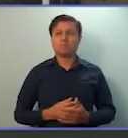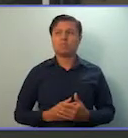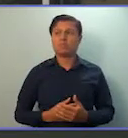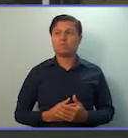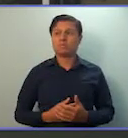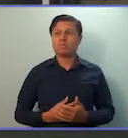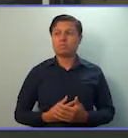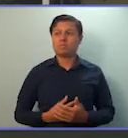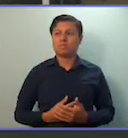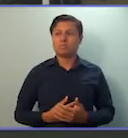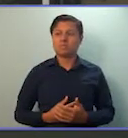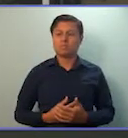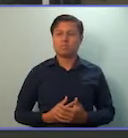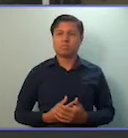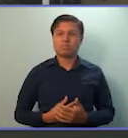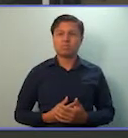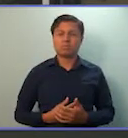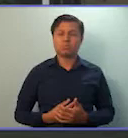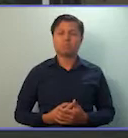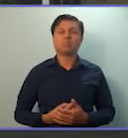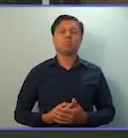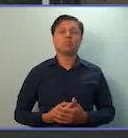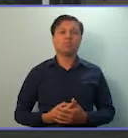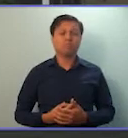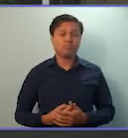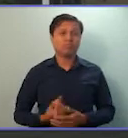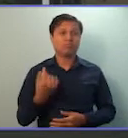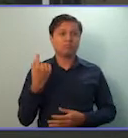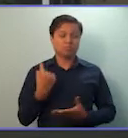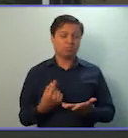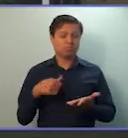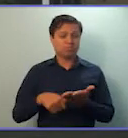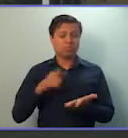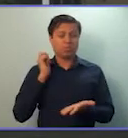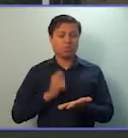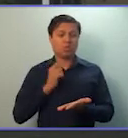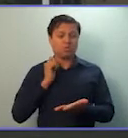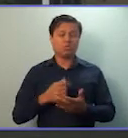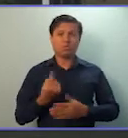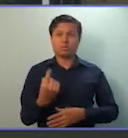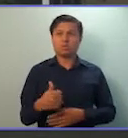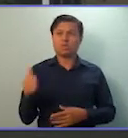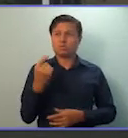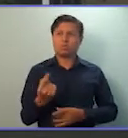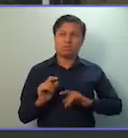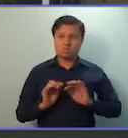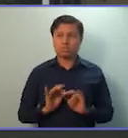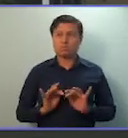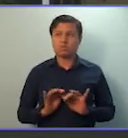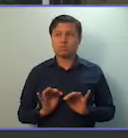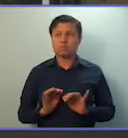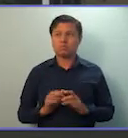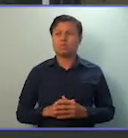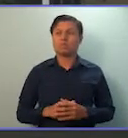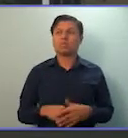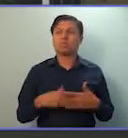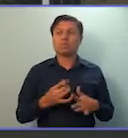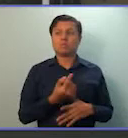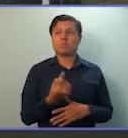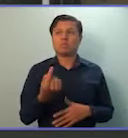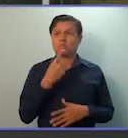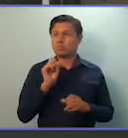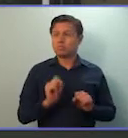candidatos a un cargo de elección popular los jueces los funcionarios de los secretarios que tienen jurisdicción son las personas que están